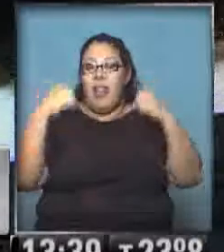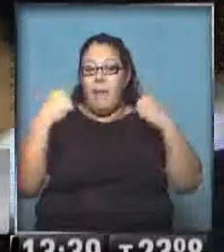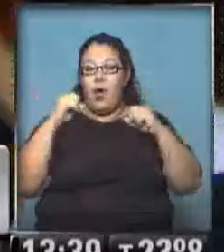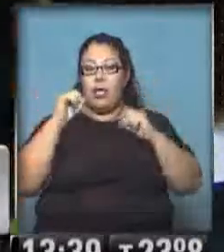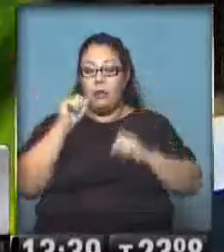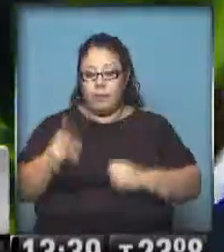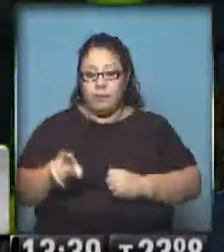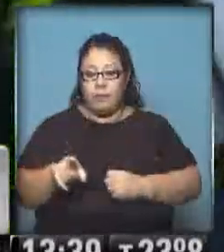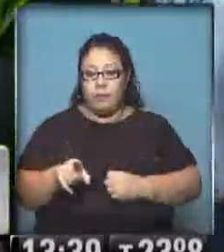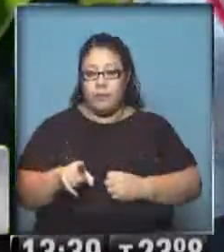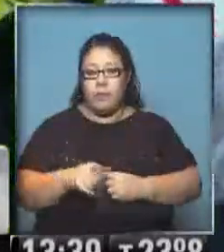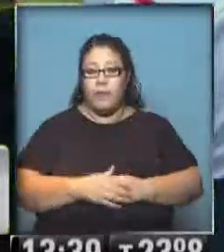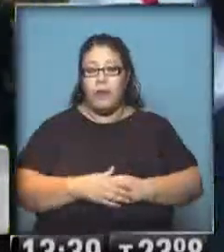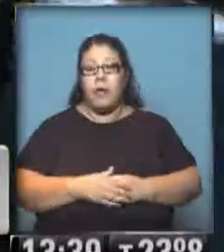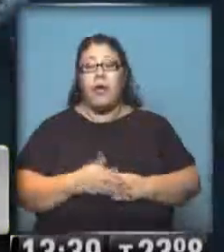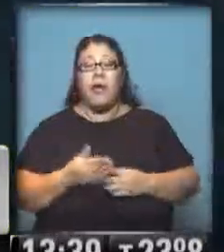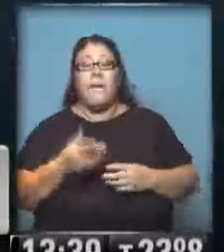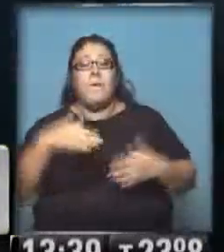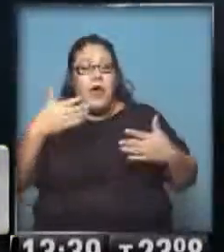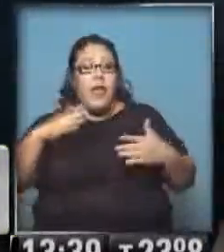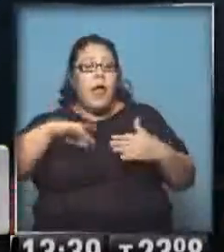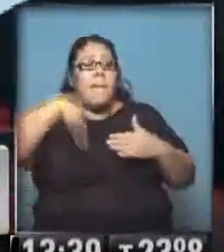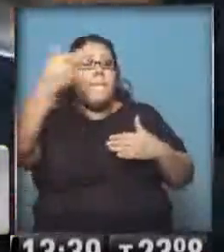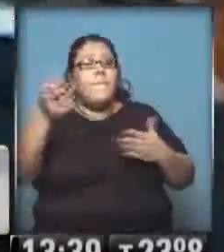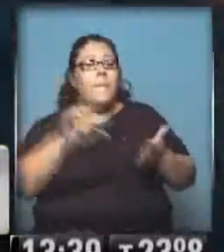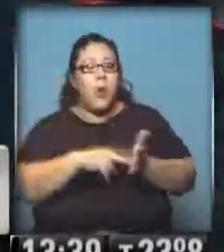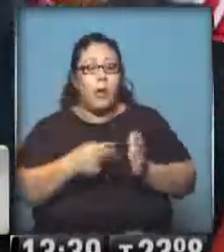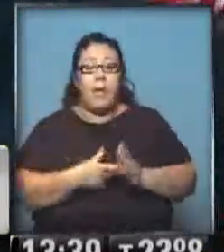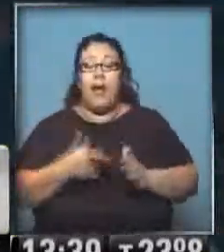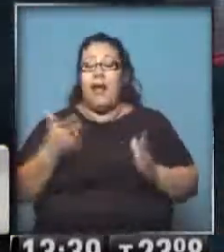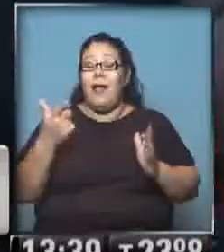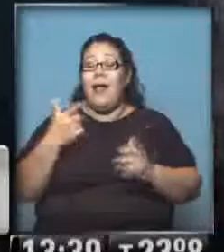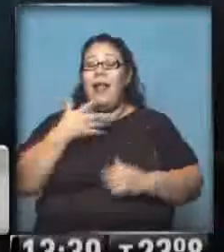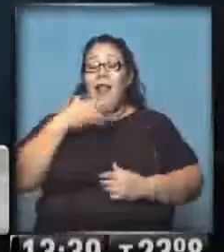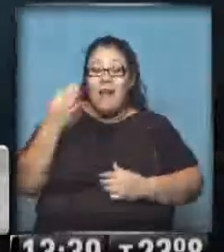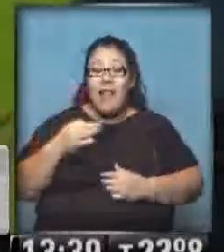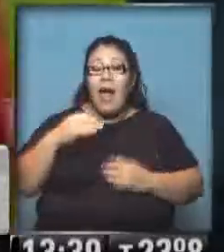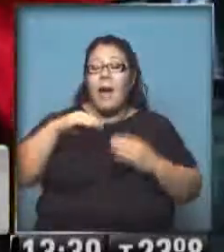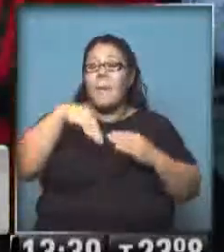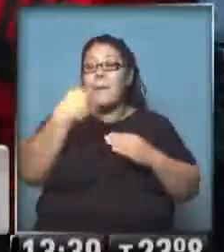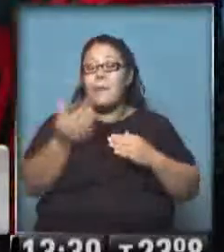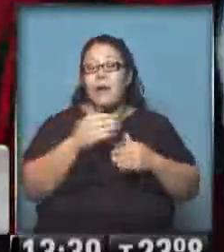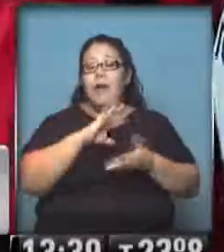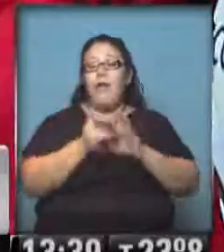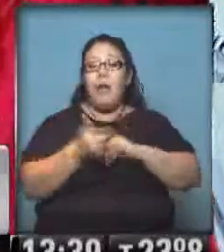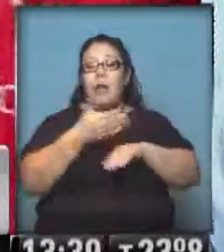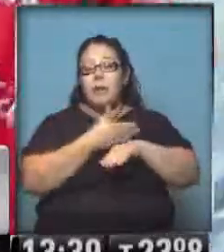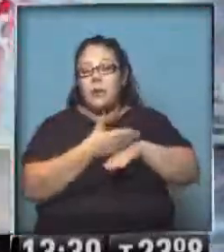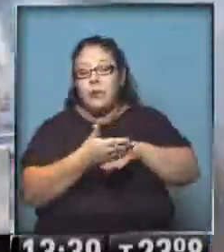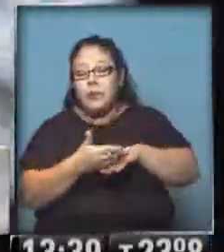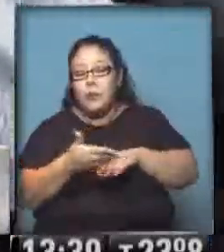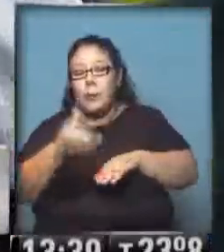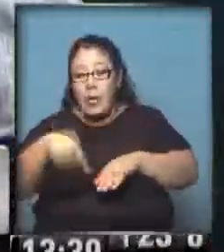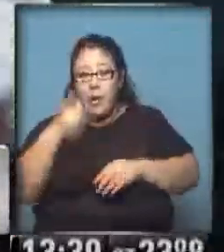de haber secuelas en el futuro la capsaicina no genera habitualmente secuelas en el período tardío crónico en